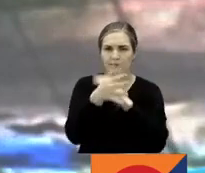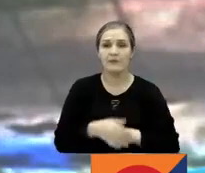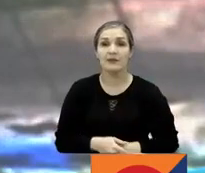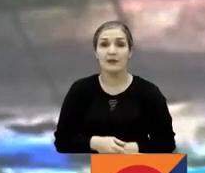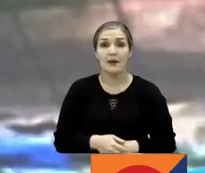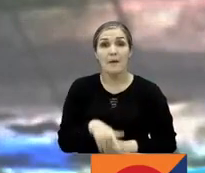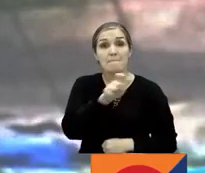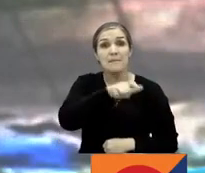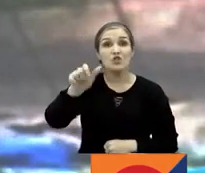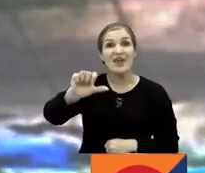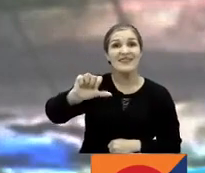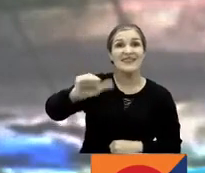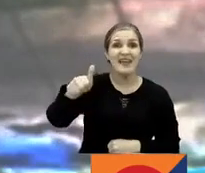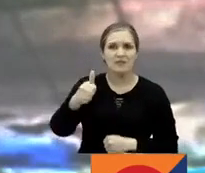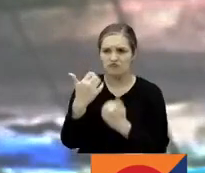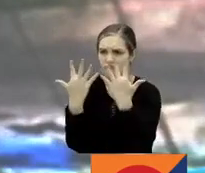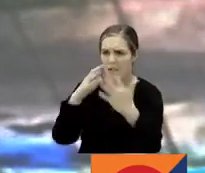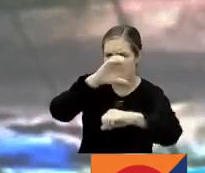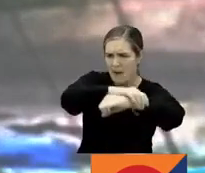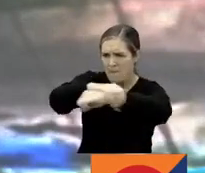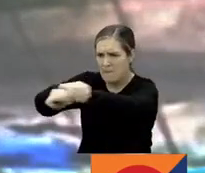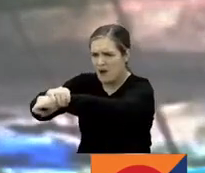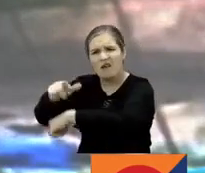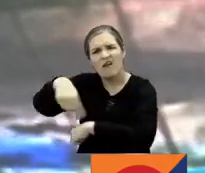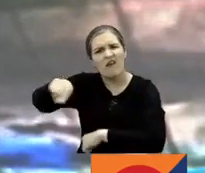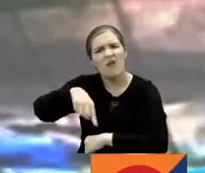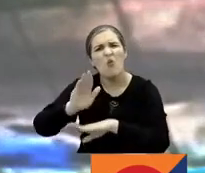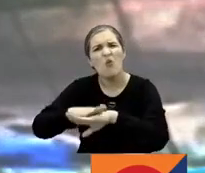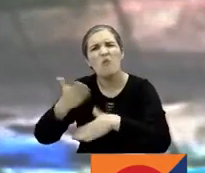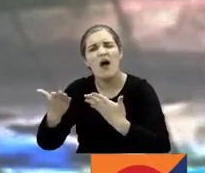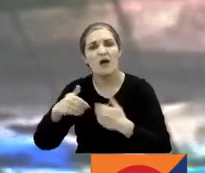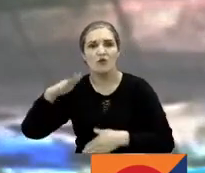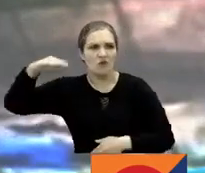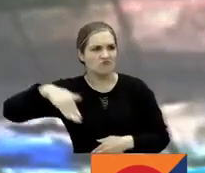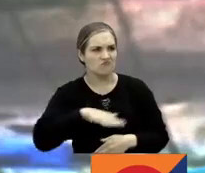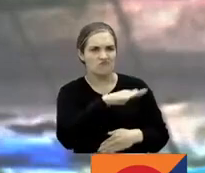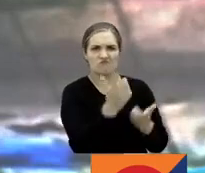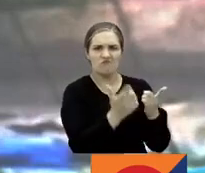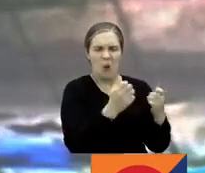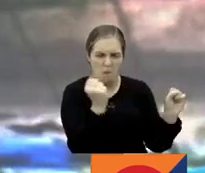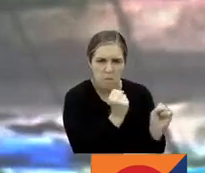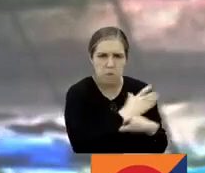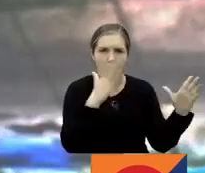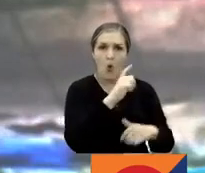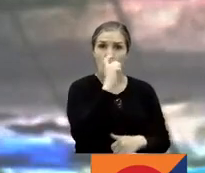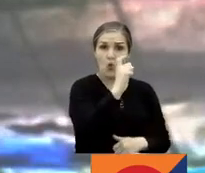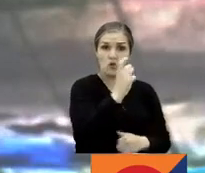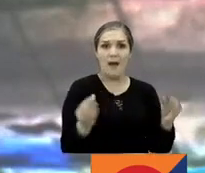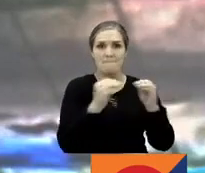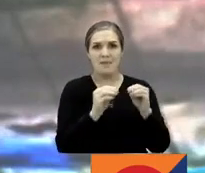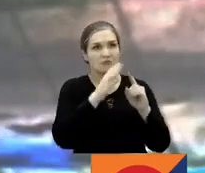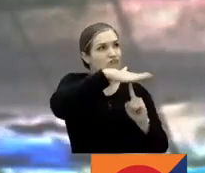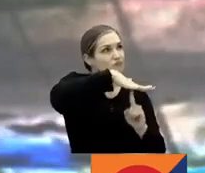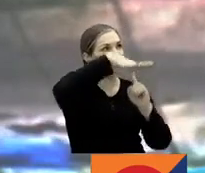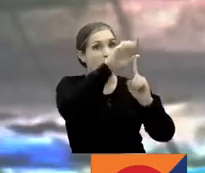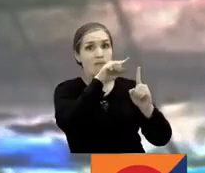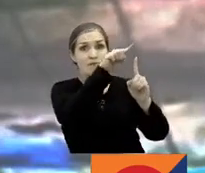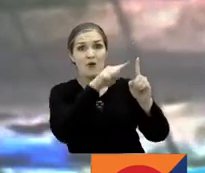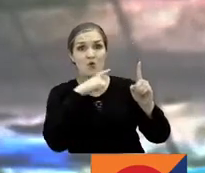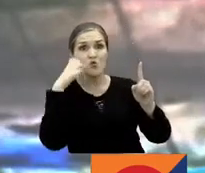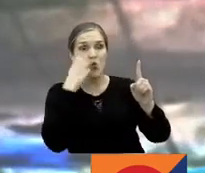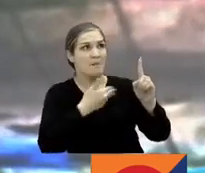personas señaladas de ser responsables del carro bomba contra la Brigada 30 del Ejército y el atentado al helicóptero presidencial, la policía reveló otros